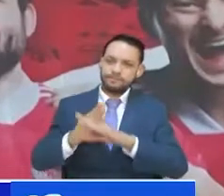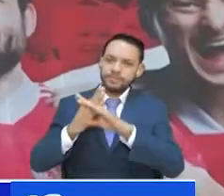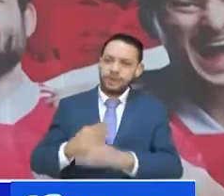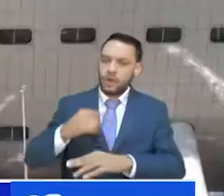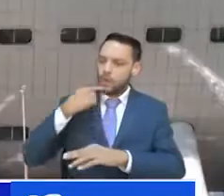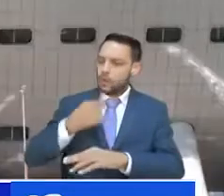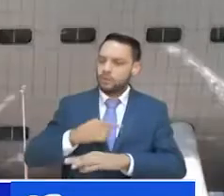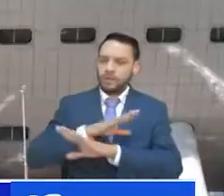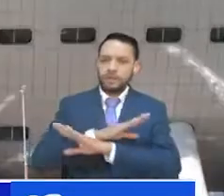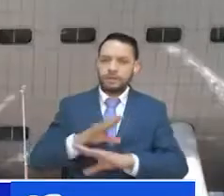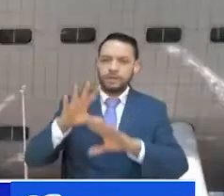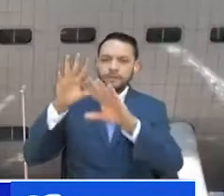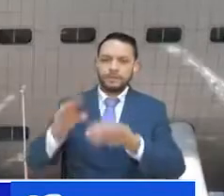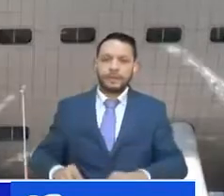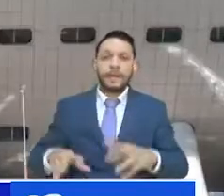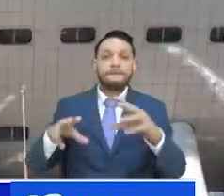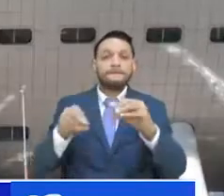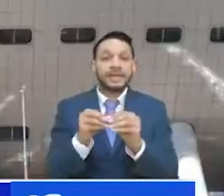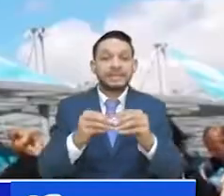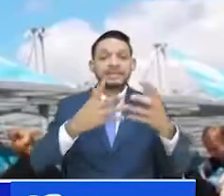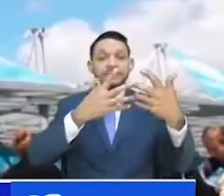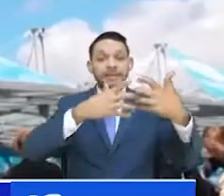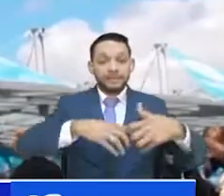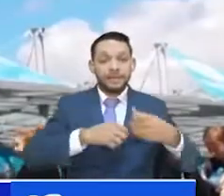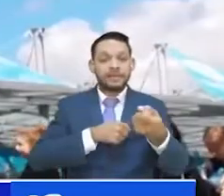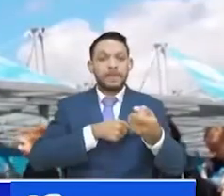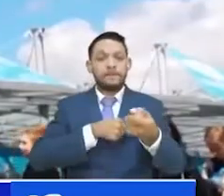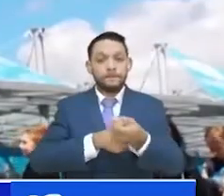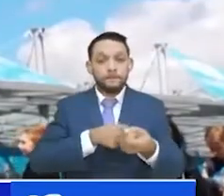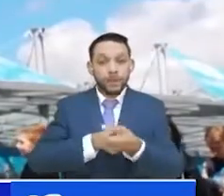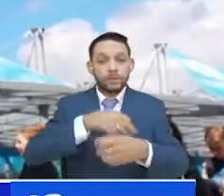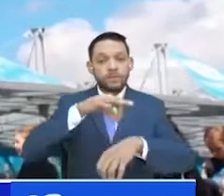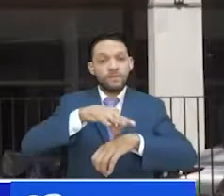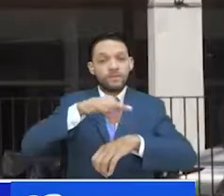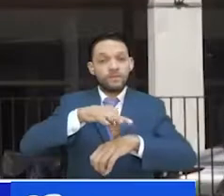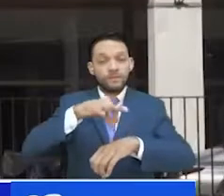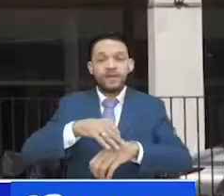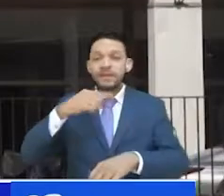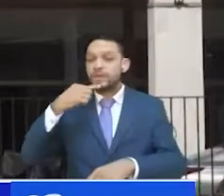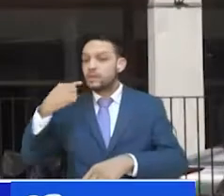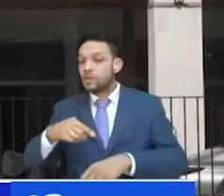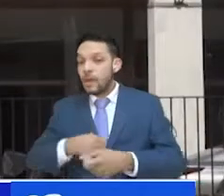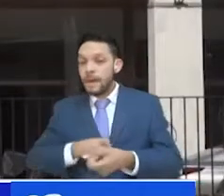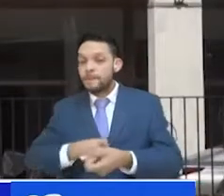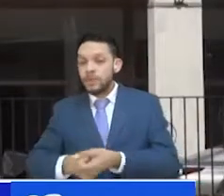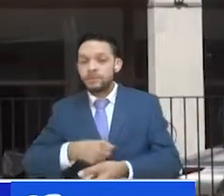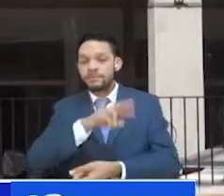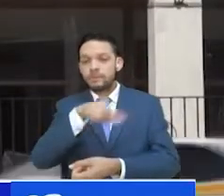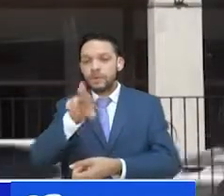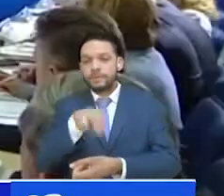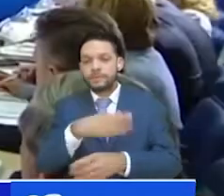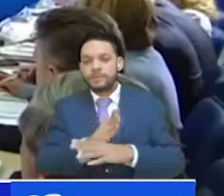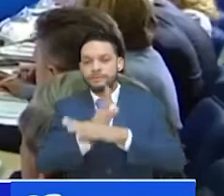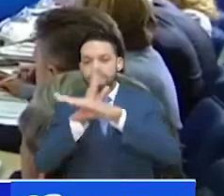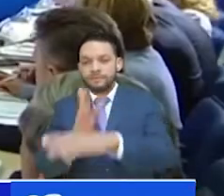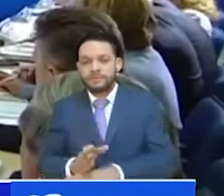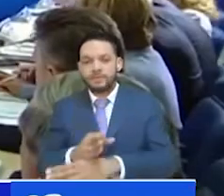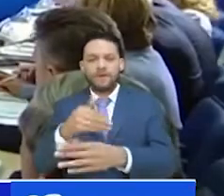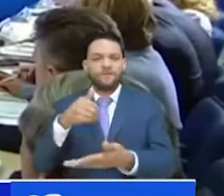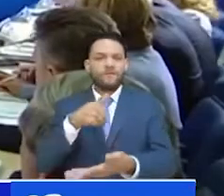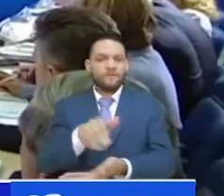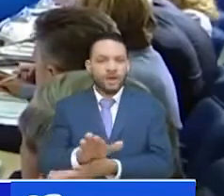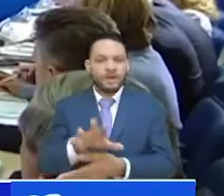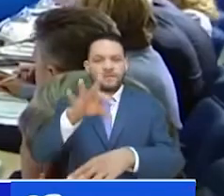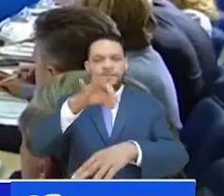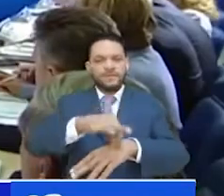la cancelación de patrocinios de varias multinacionales a la Federación de Fútbol de Rusia y la descalificación absoluta de equipos y los